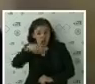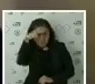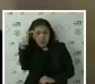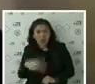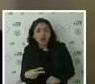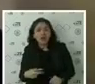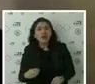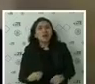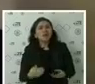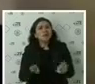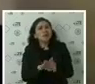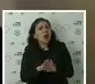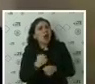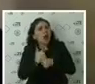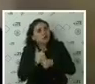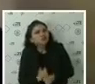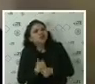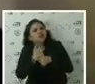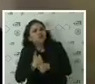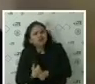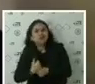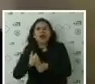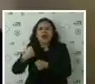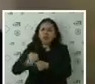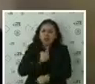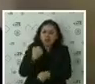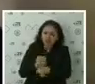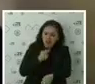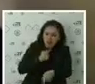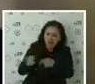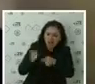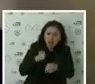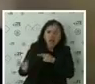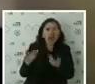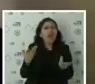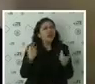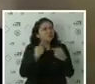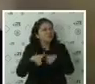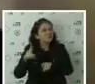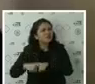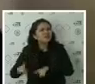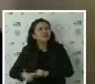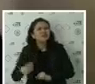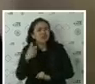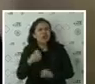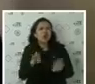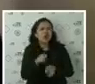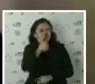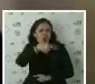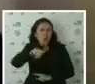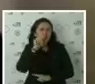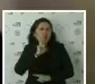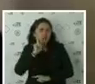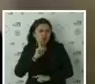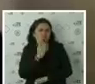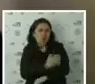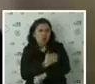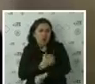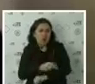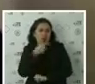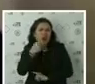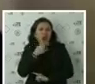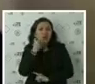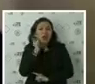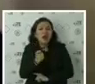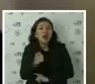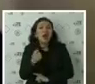México viven mucho maltrato o insultos, y pues que, como dijeron las participantes